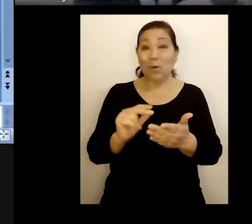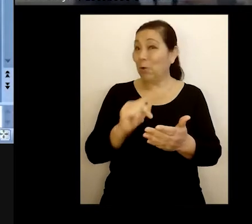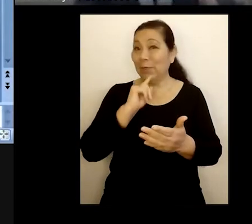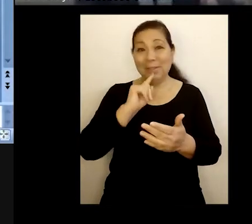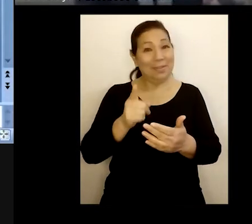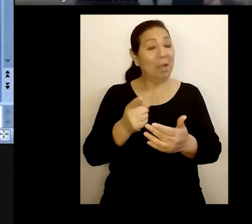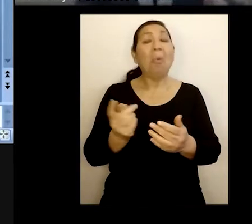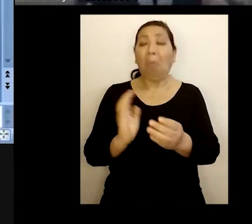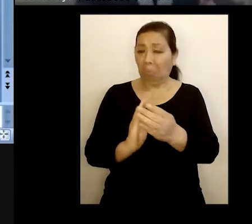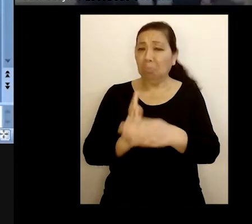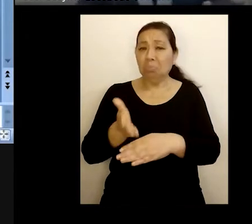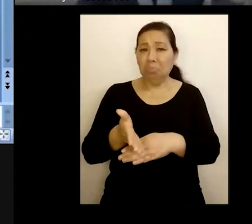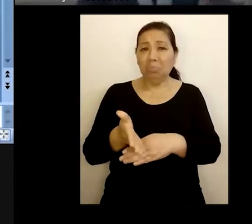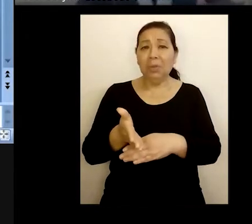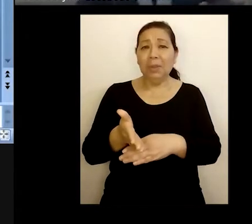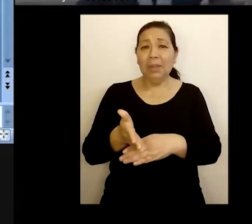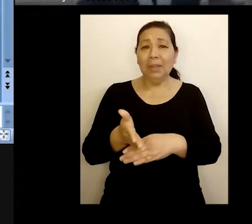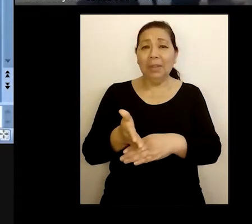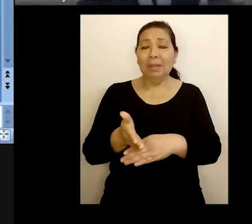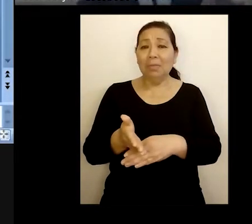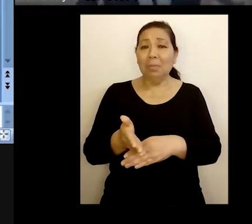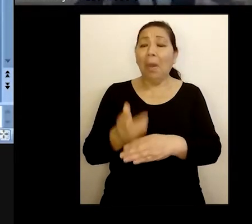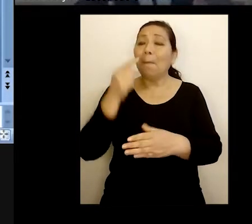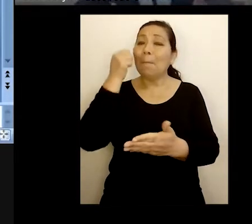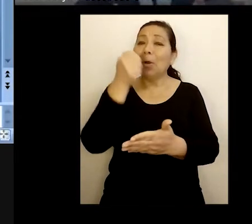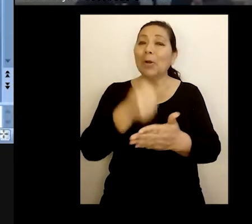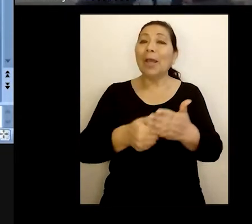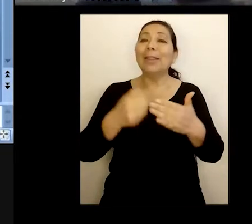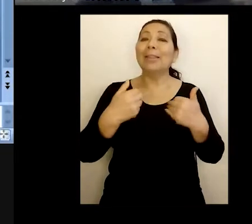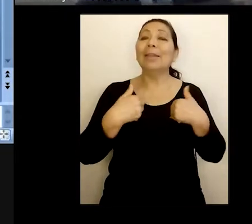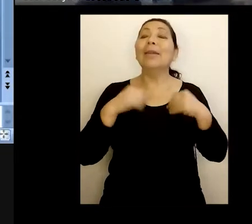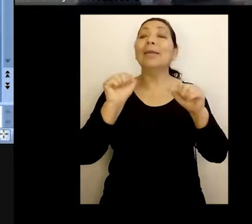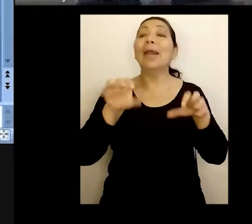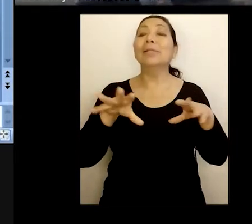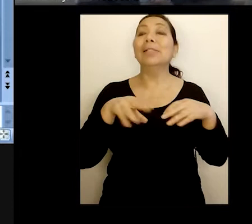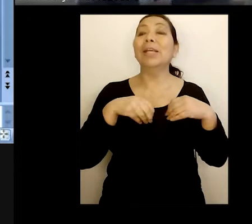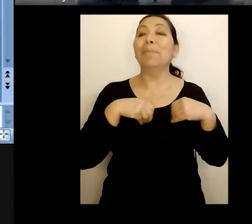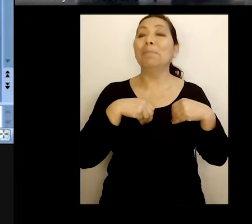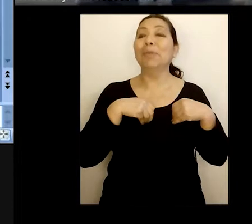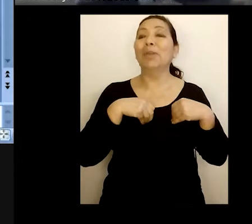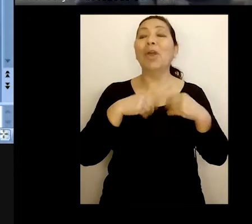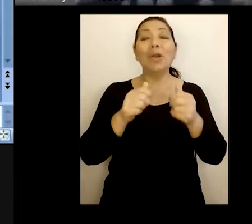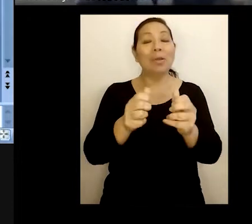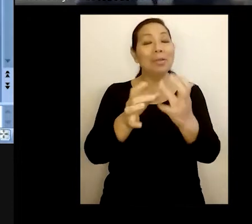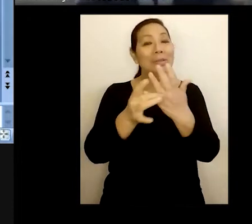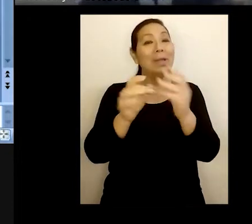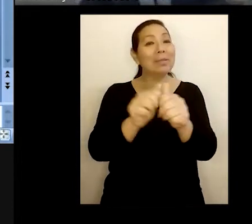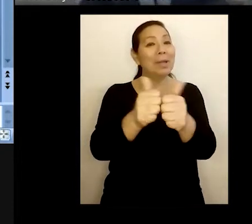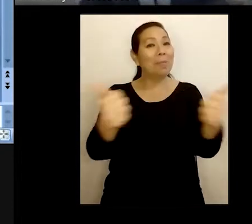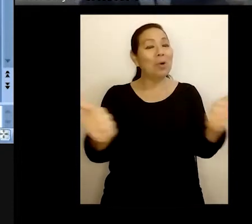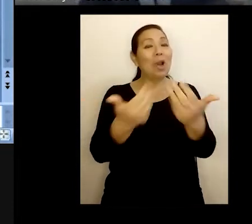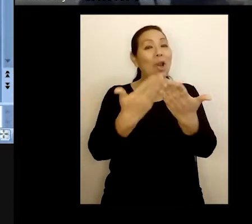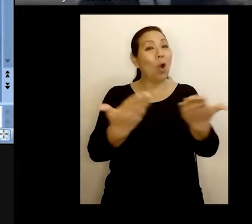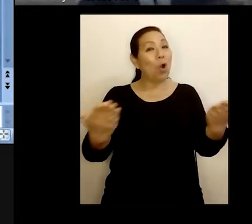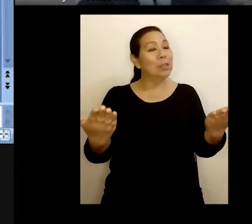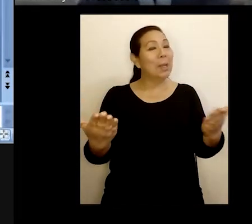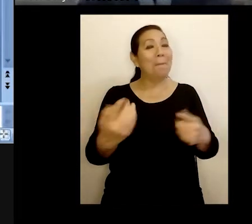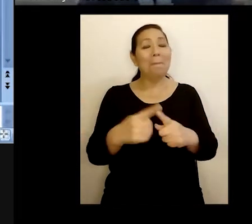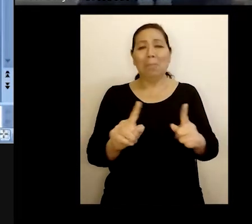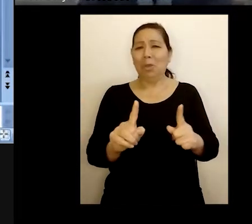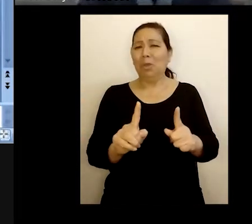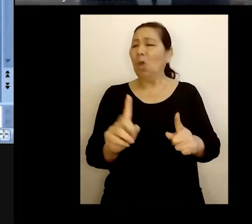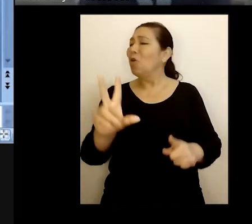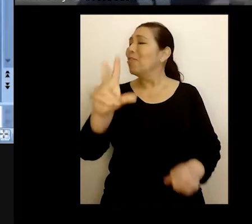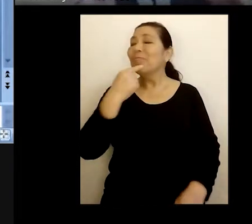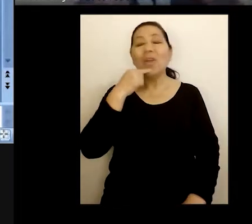estar, le quisieron imponer a que tenga que aceptar el divorcio y la separación de bienes. Mi patrocinado